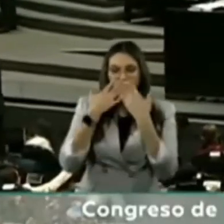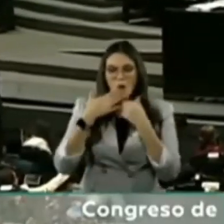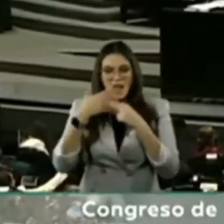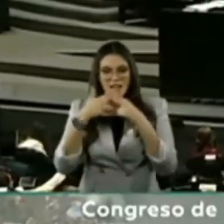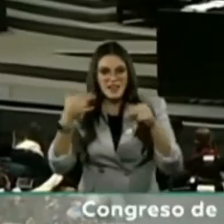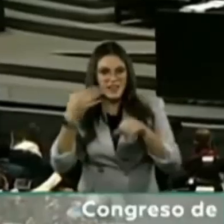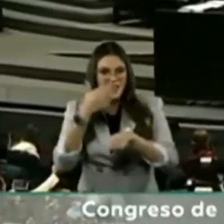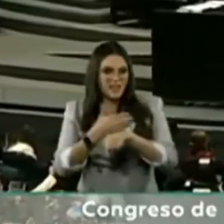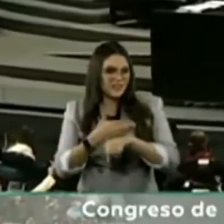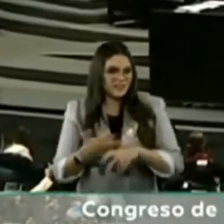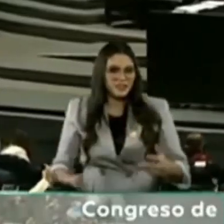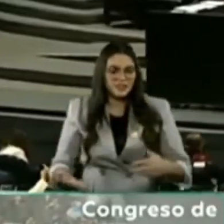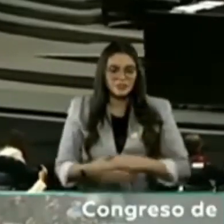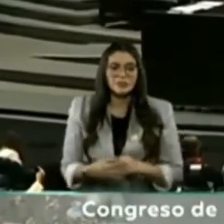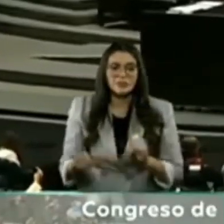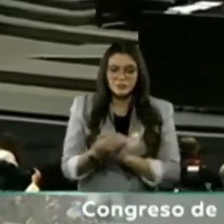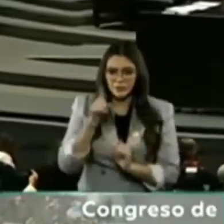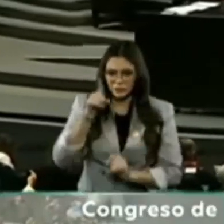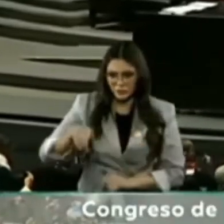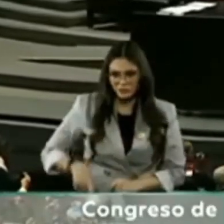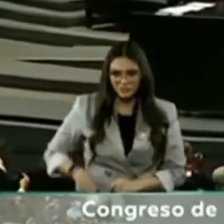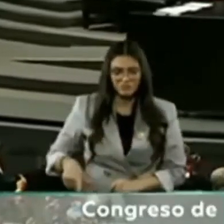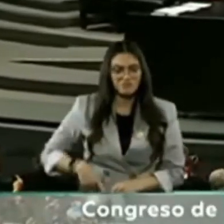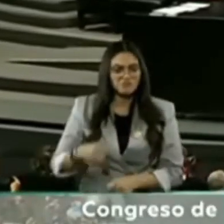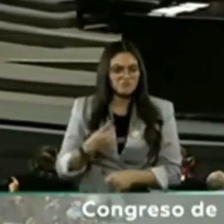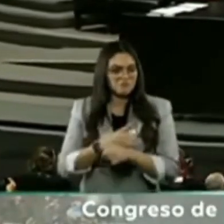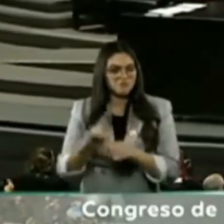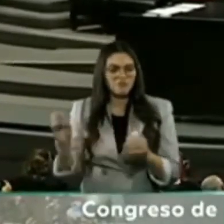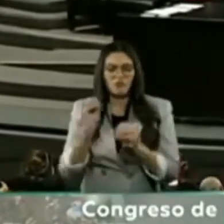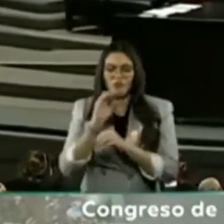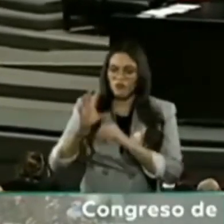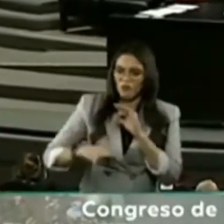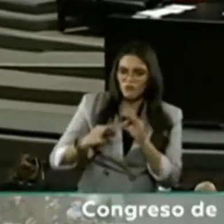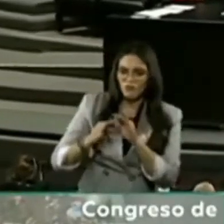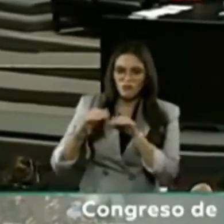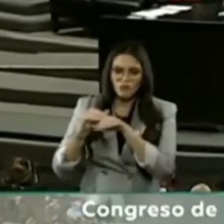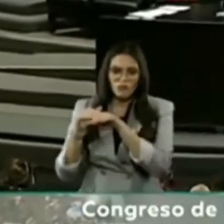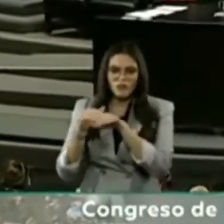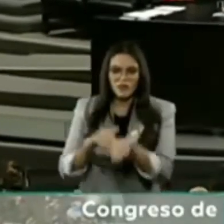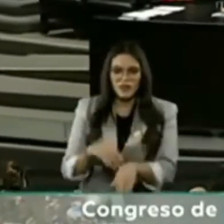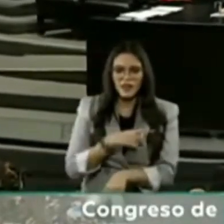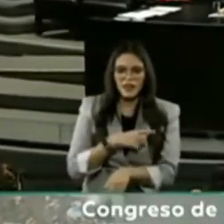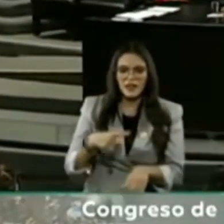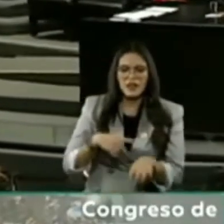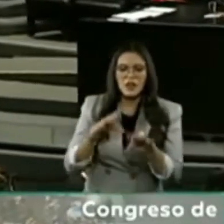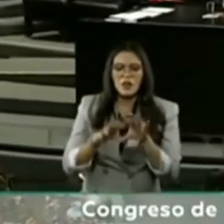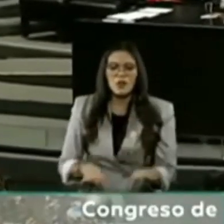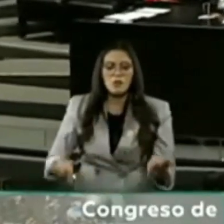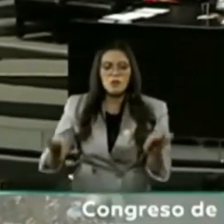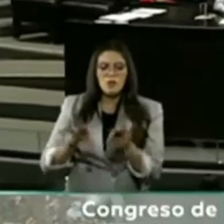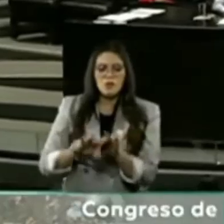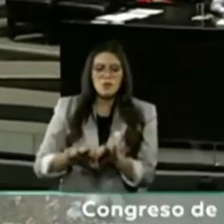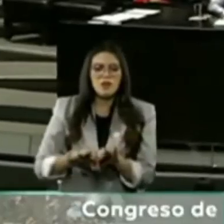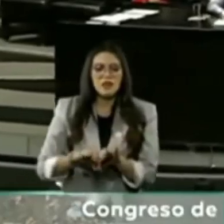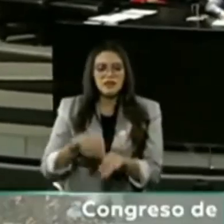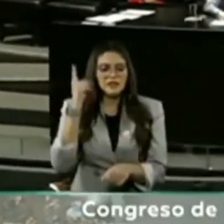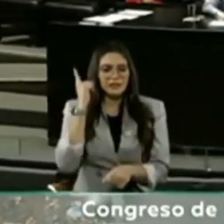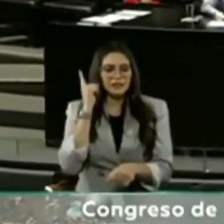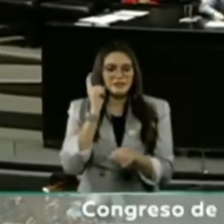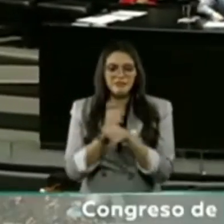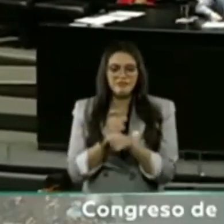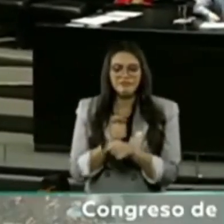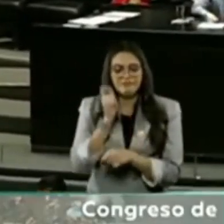Toño. Compromiso en cumplir su función esencial y